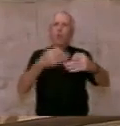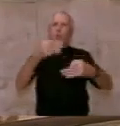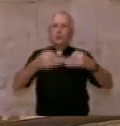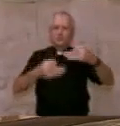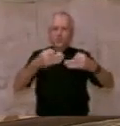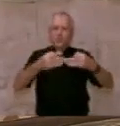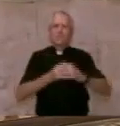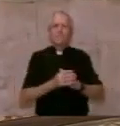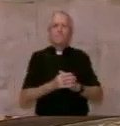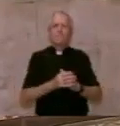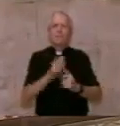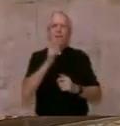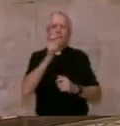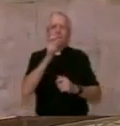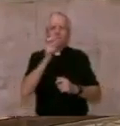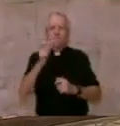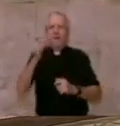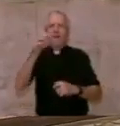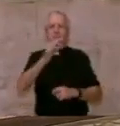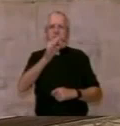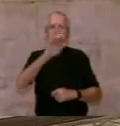justicia.